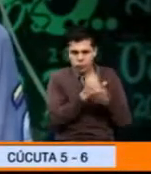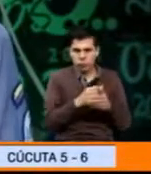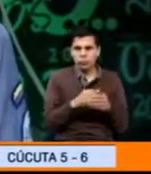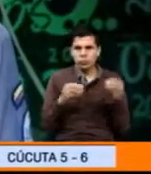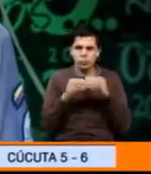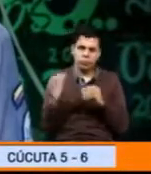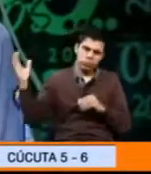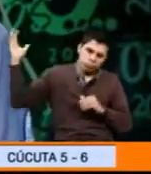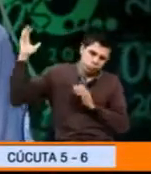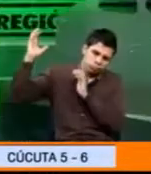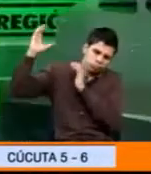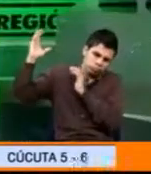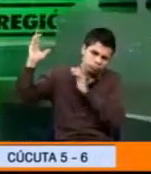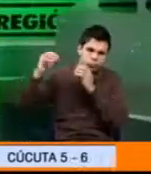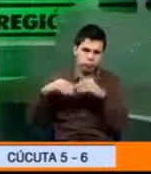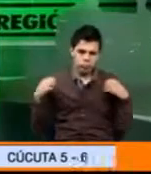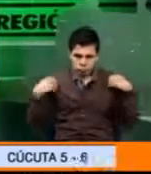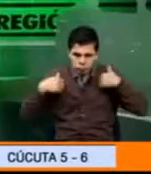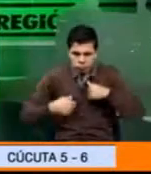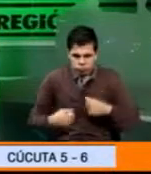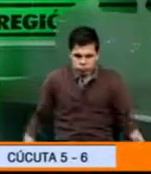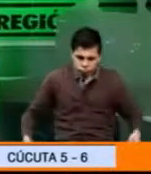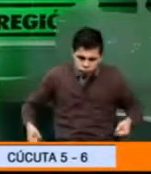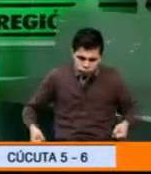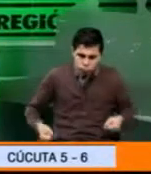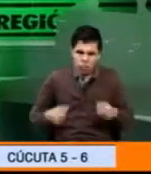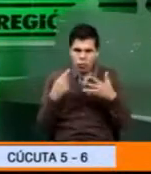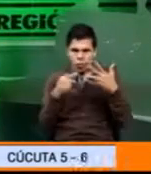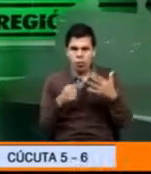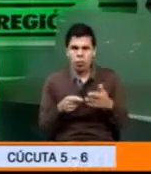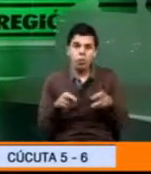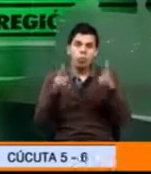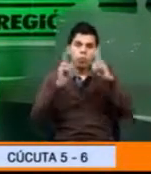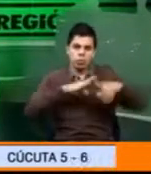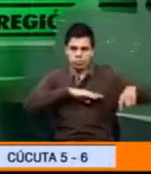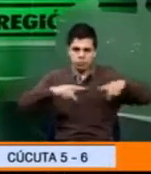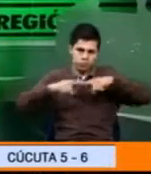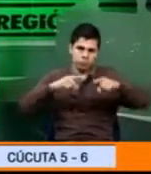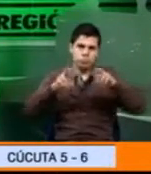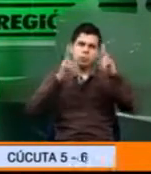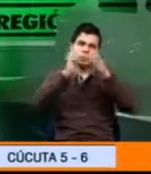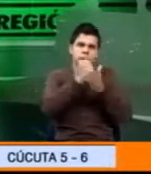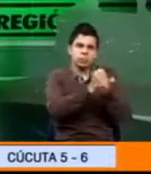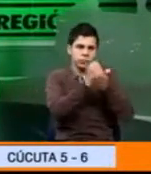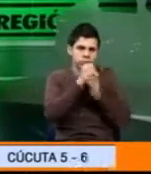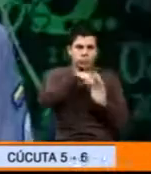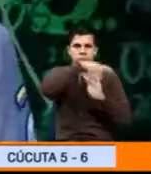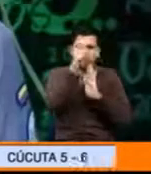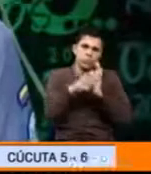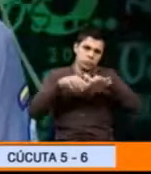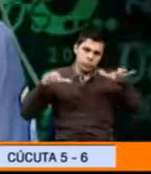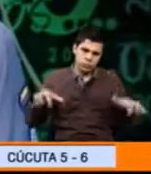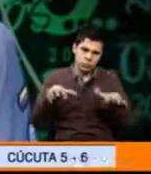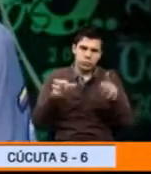porteadores se están organizando, los transportadores, y esperamos que las administraciones municipales nos ayuden a organizar toda la actividad ecoturística